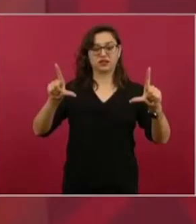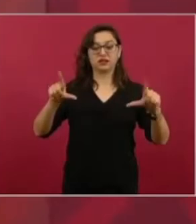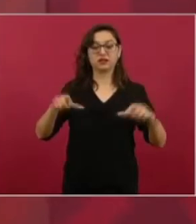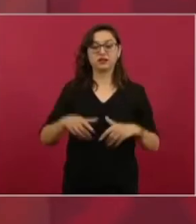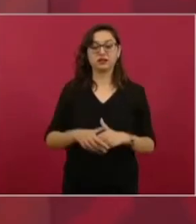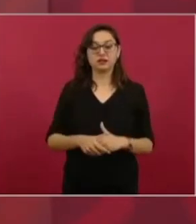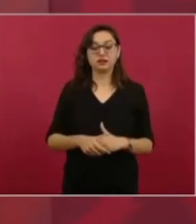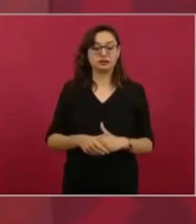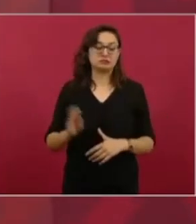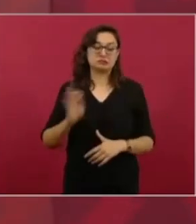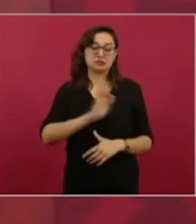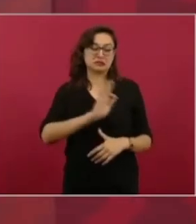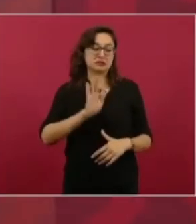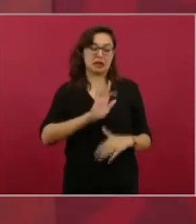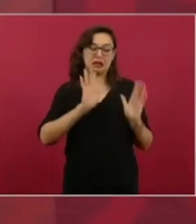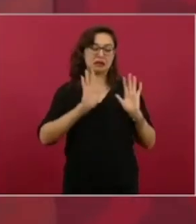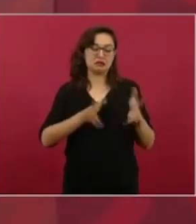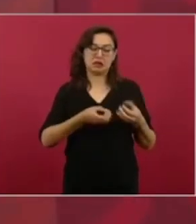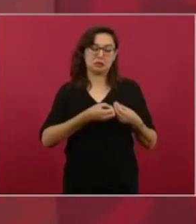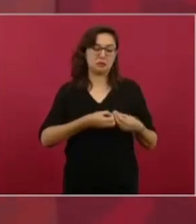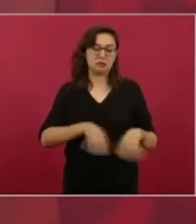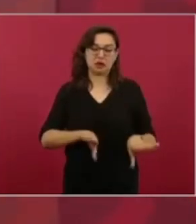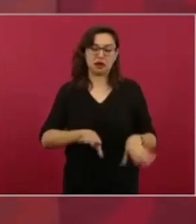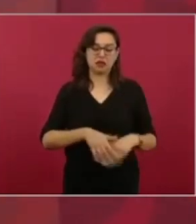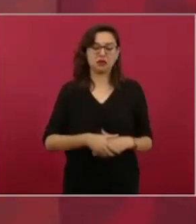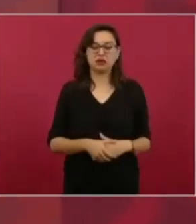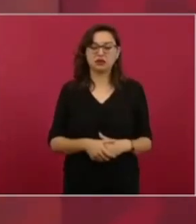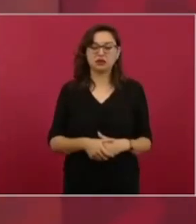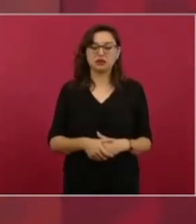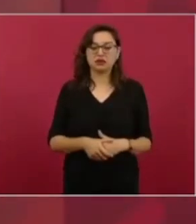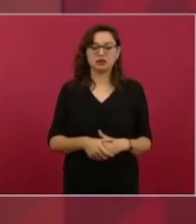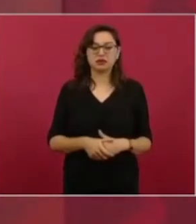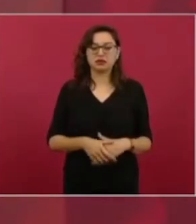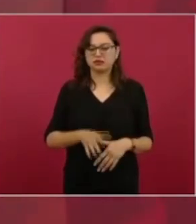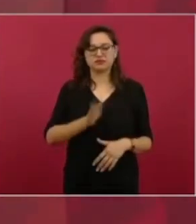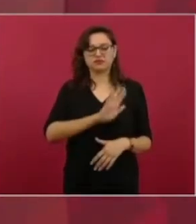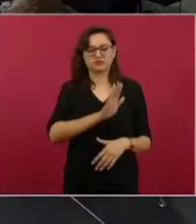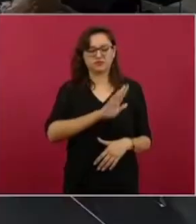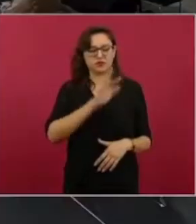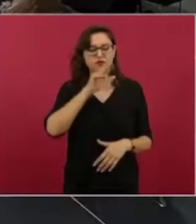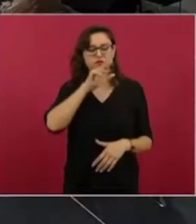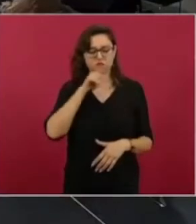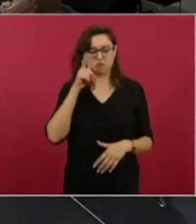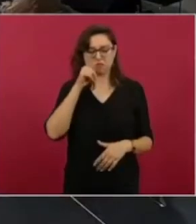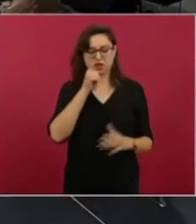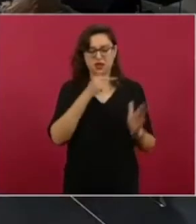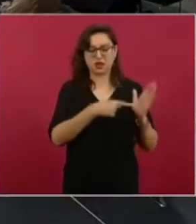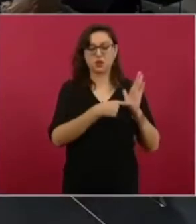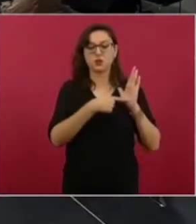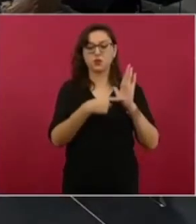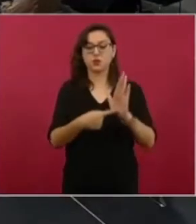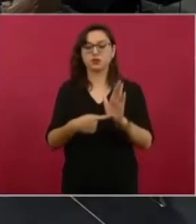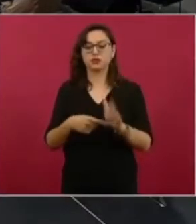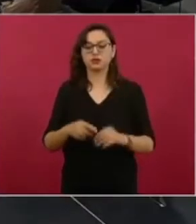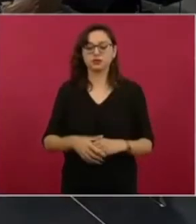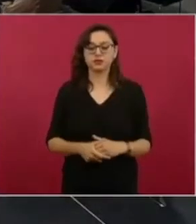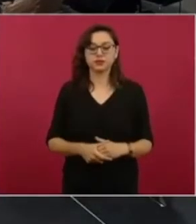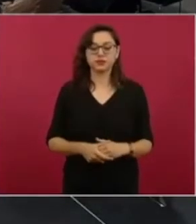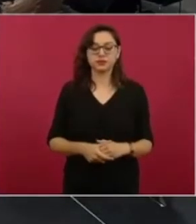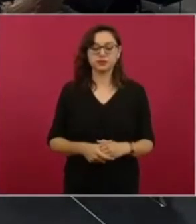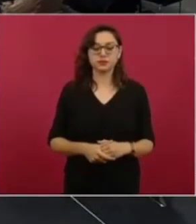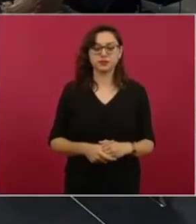A lo mejor no está Beatriz. No, mañana lo llamamos, lo mostramos. Sí.